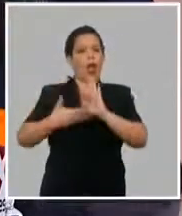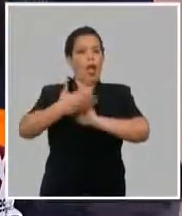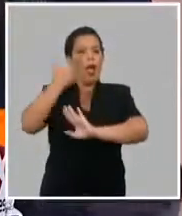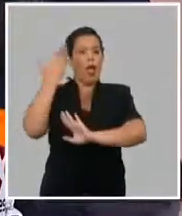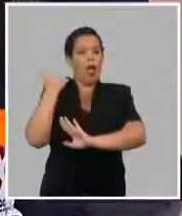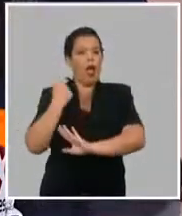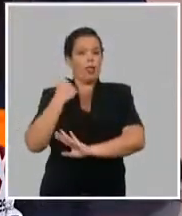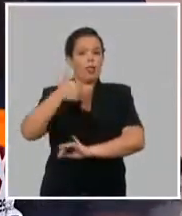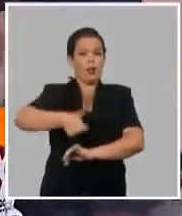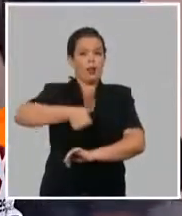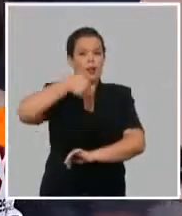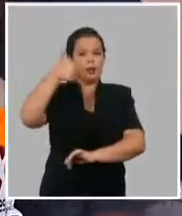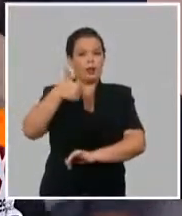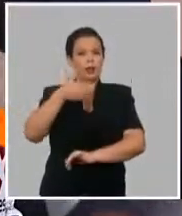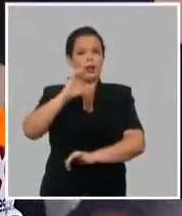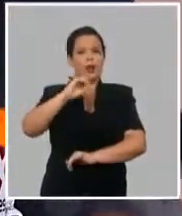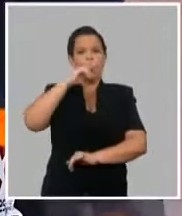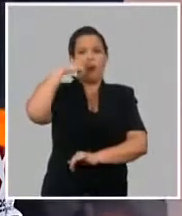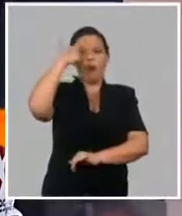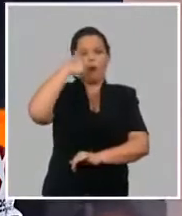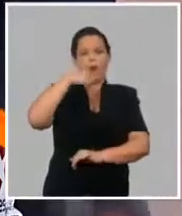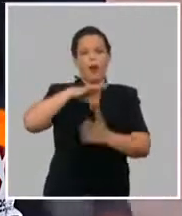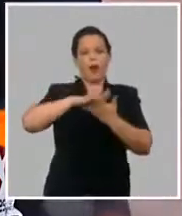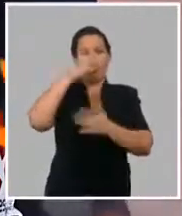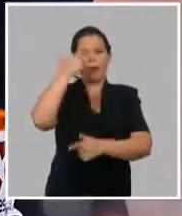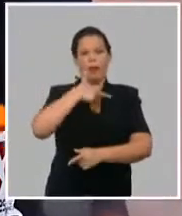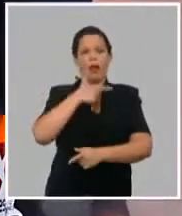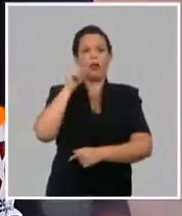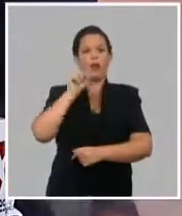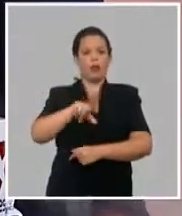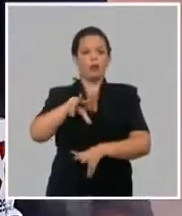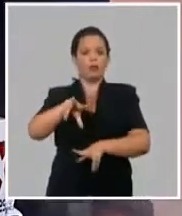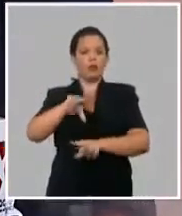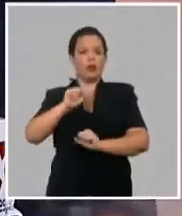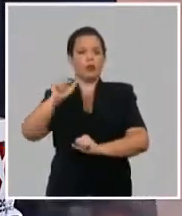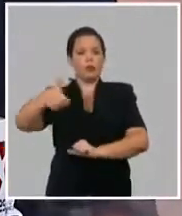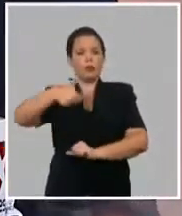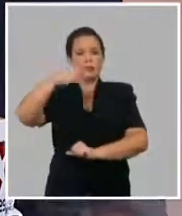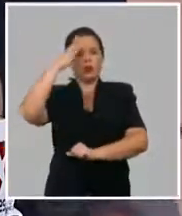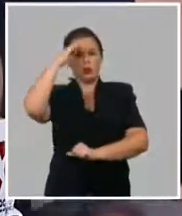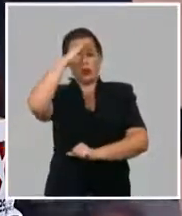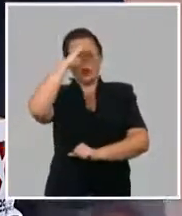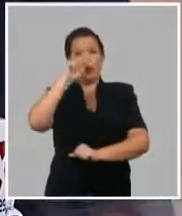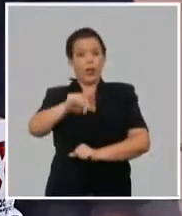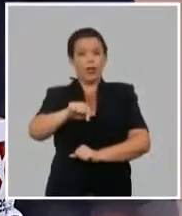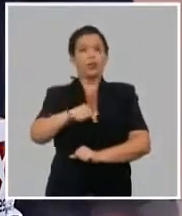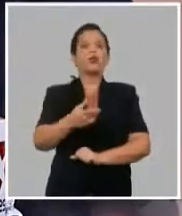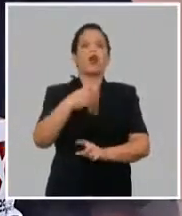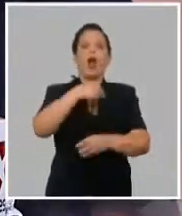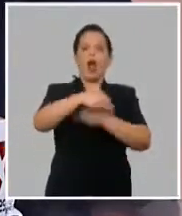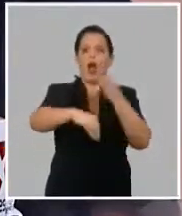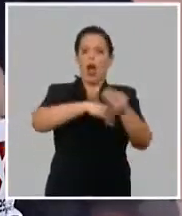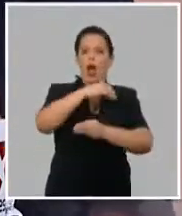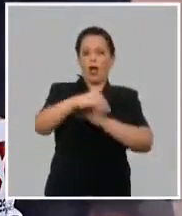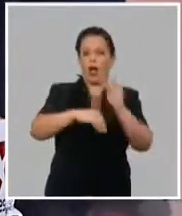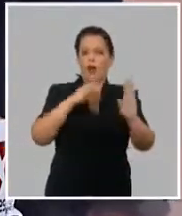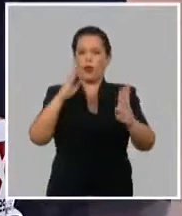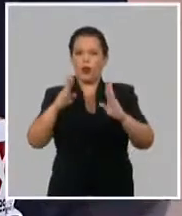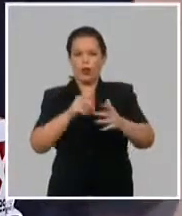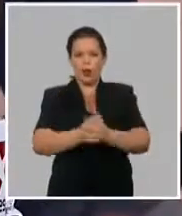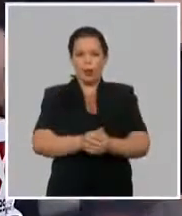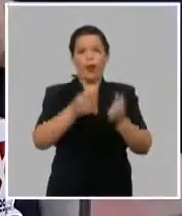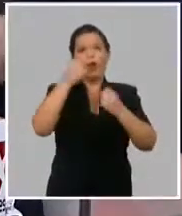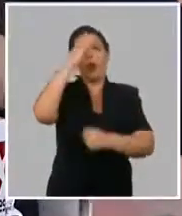presidente tronco que fue un acontecimiento para muchos inesperado cuba y eeuu por primera vez en la